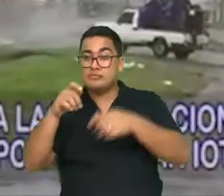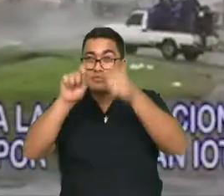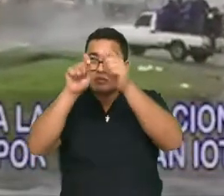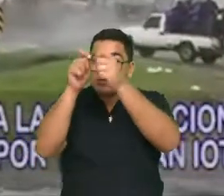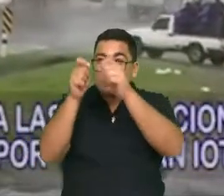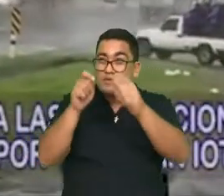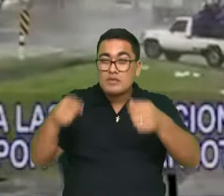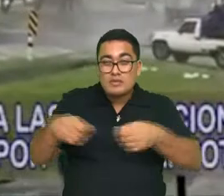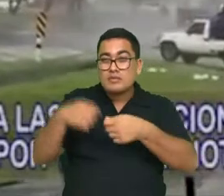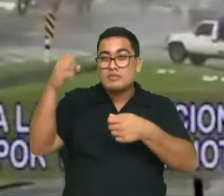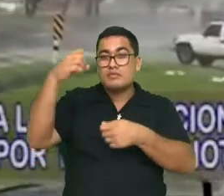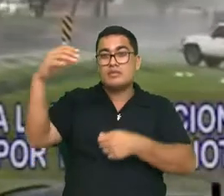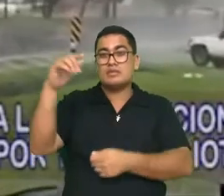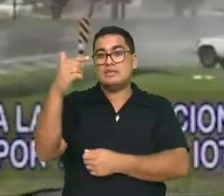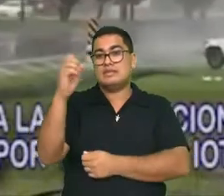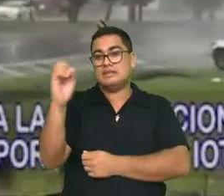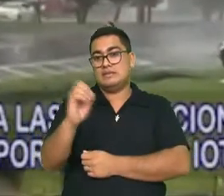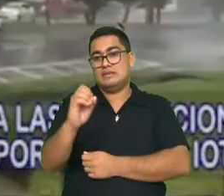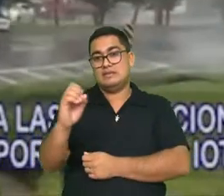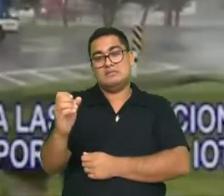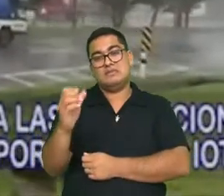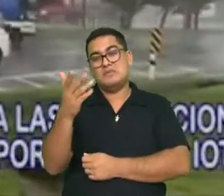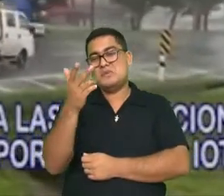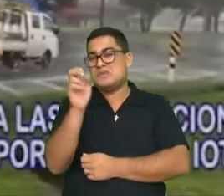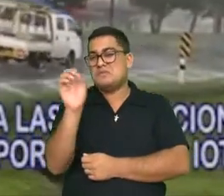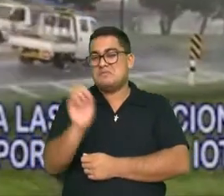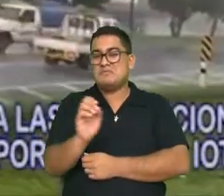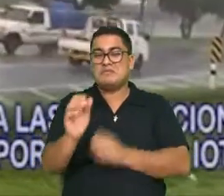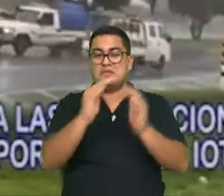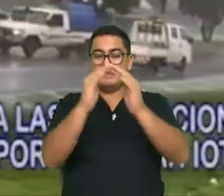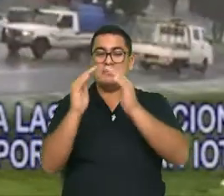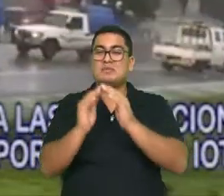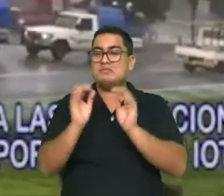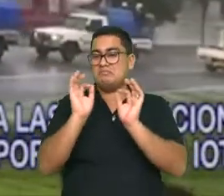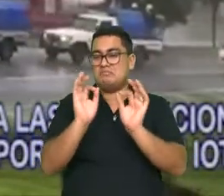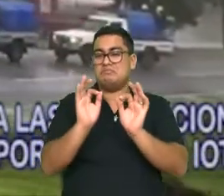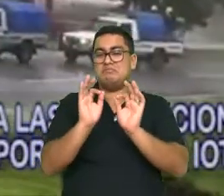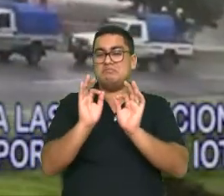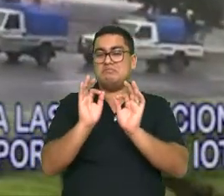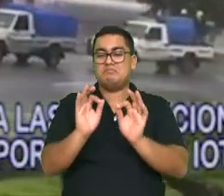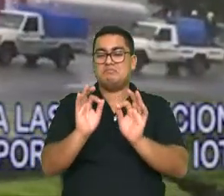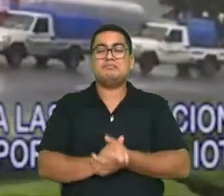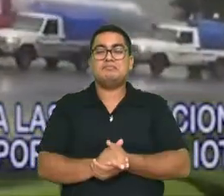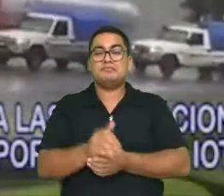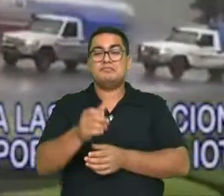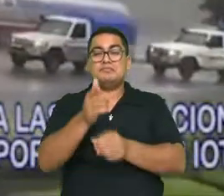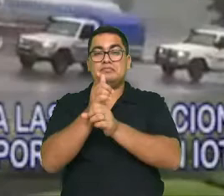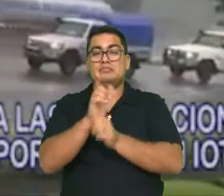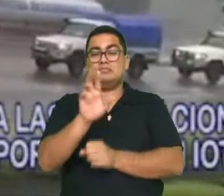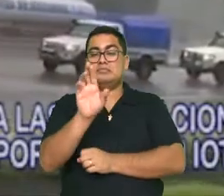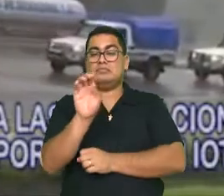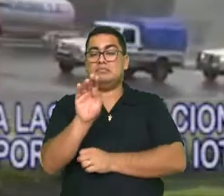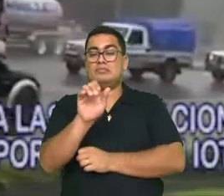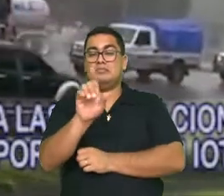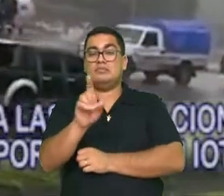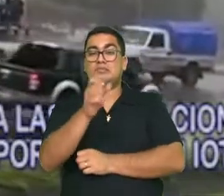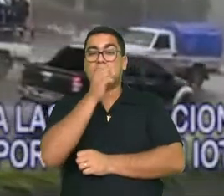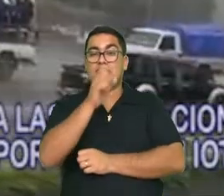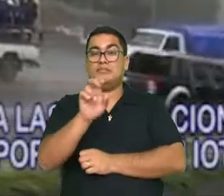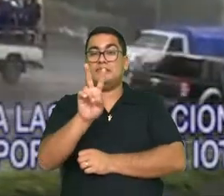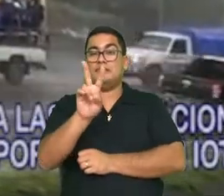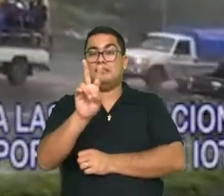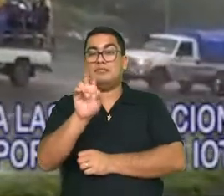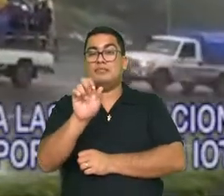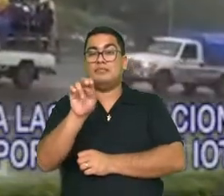un avance en el 70 u 80% de viviendas con el servicio de energía restablecido. Con imágenes de Ronald Ruiz, informó para el